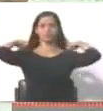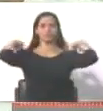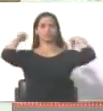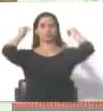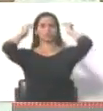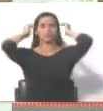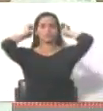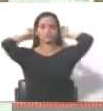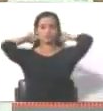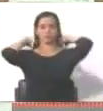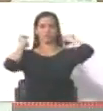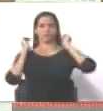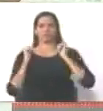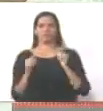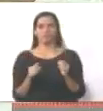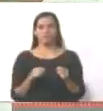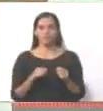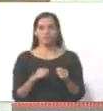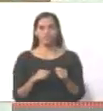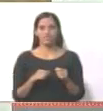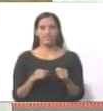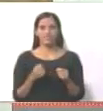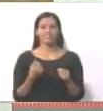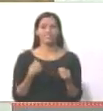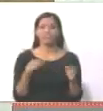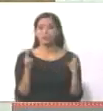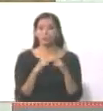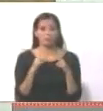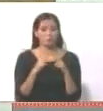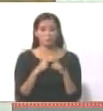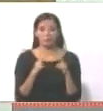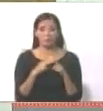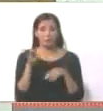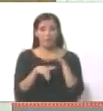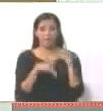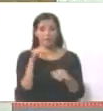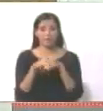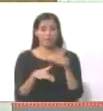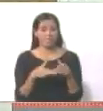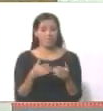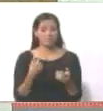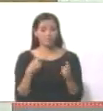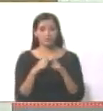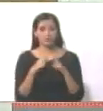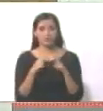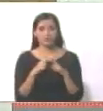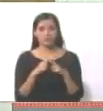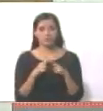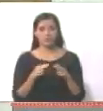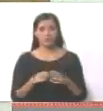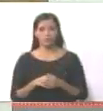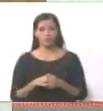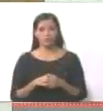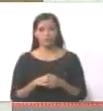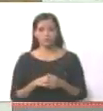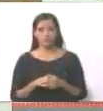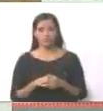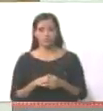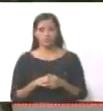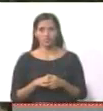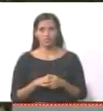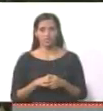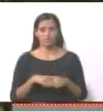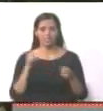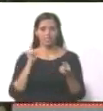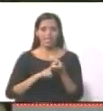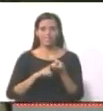¿Ah? Y yo no conozco Los Roques todavía, que es lo grande de este mundo. De verdad, yo no conozco Los Roques. Cásate, Daniela, voy para Los